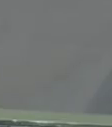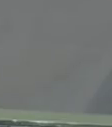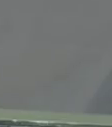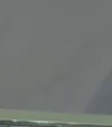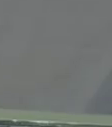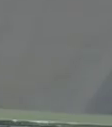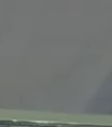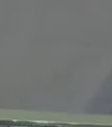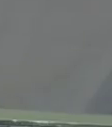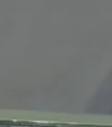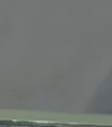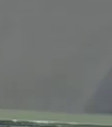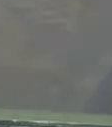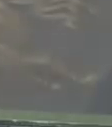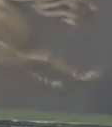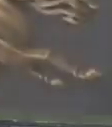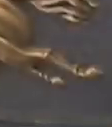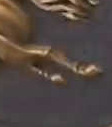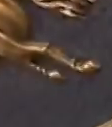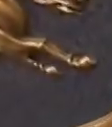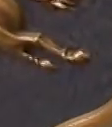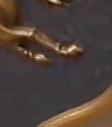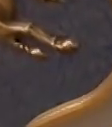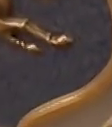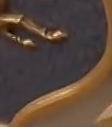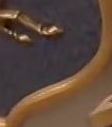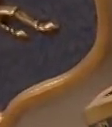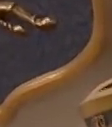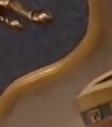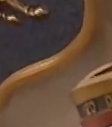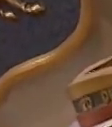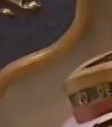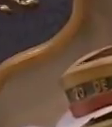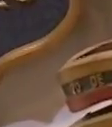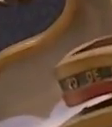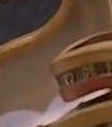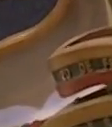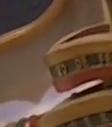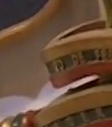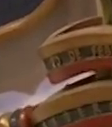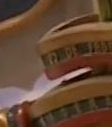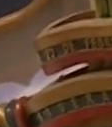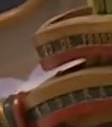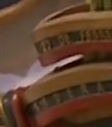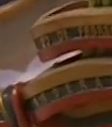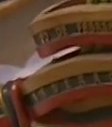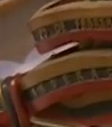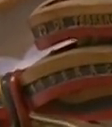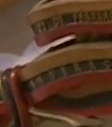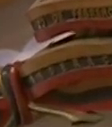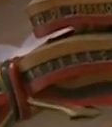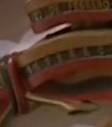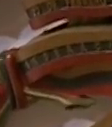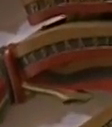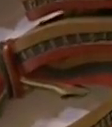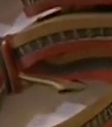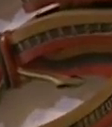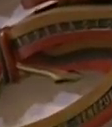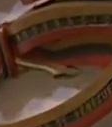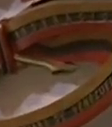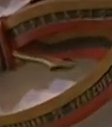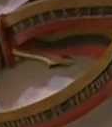del día de la 35ª, llevadas a efecto el miércoles y el 20 de